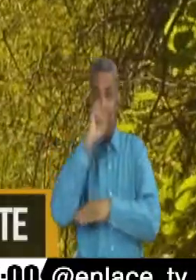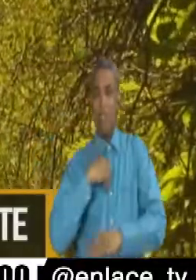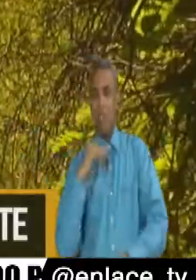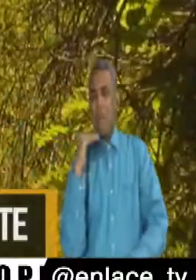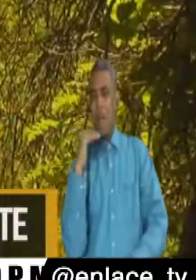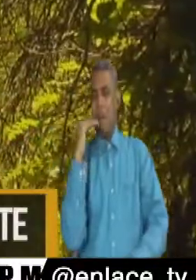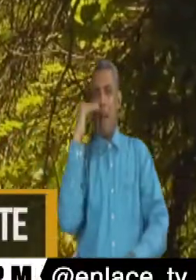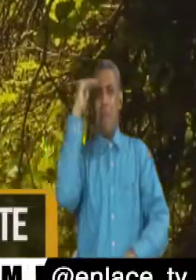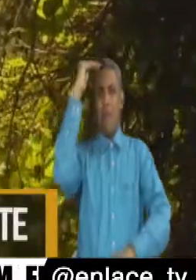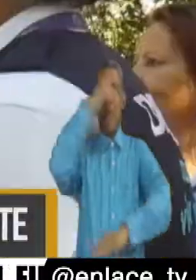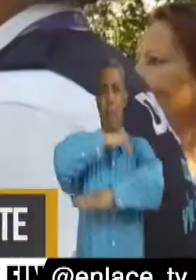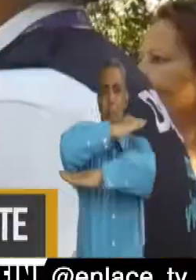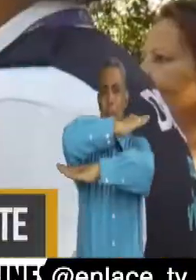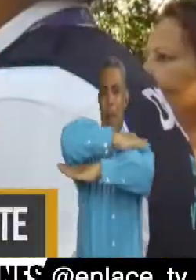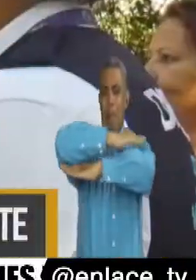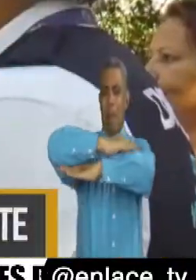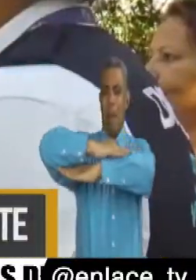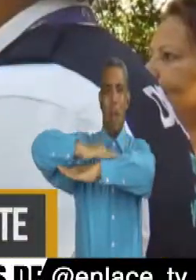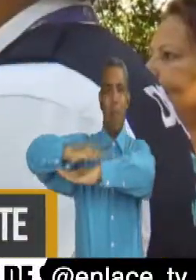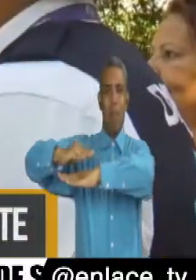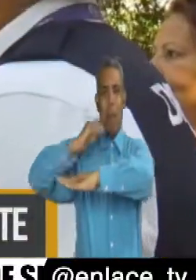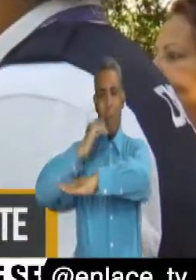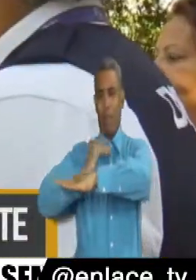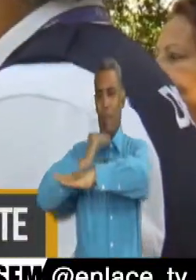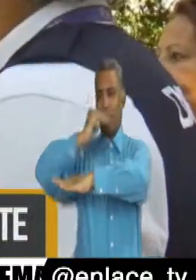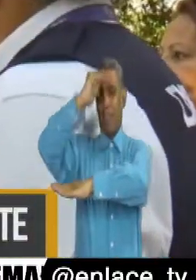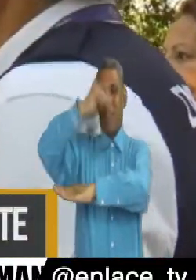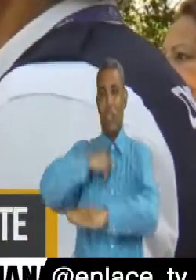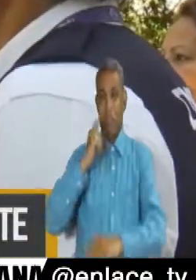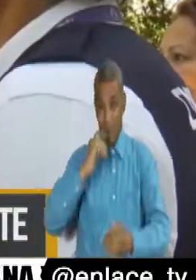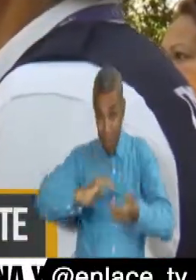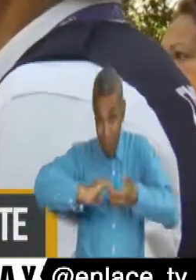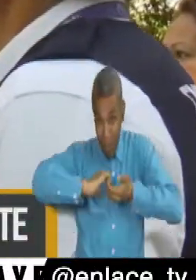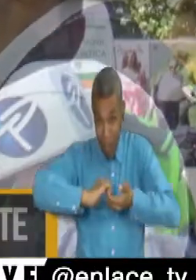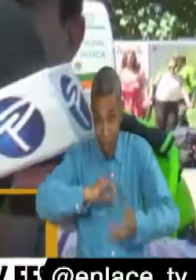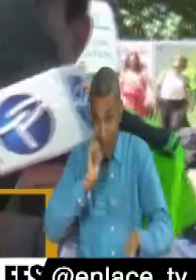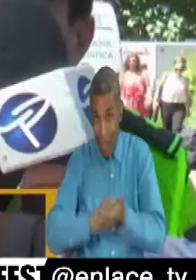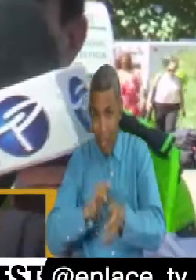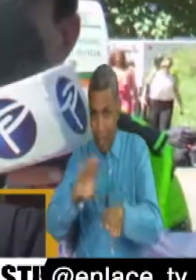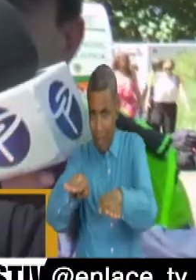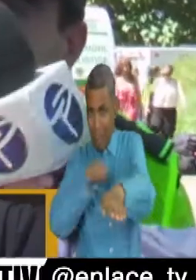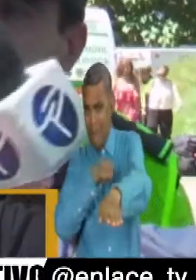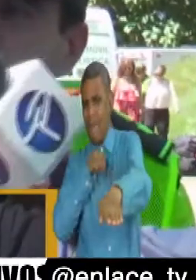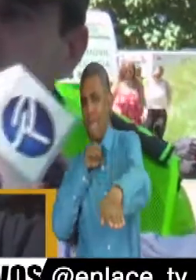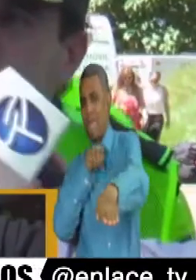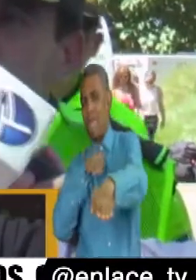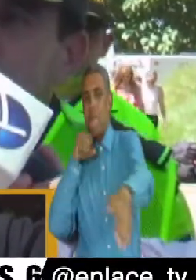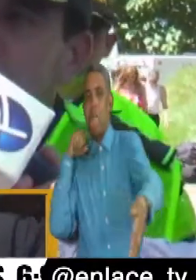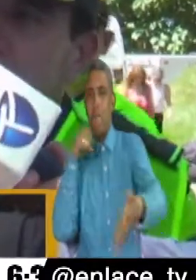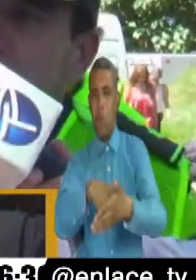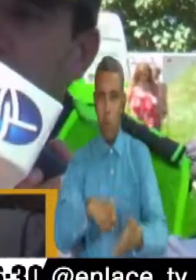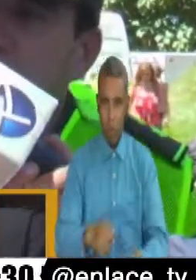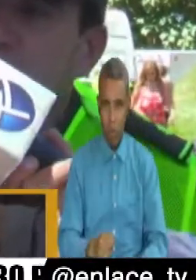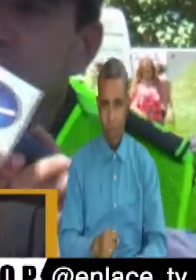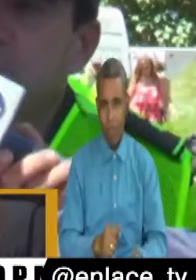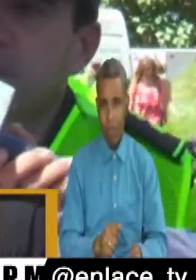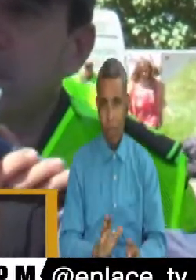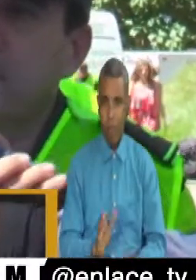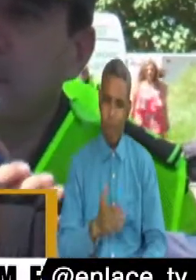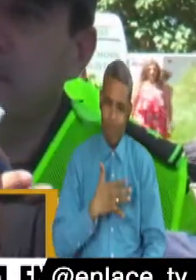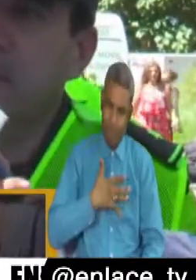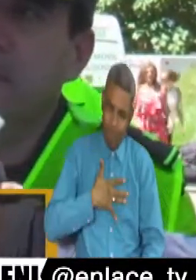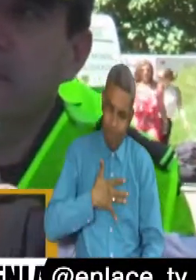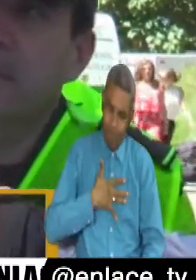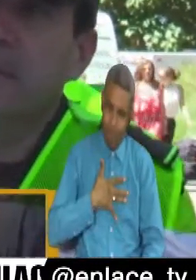Alejandro Maya, quien entregó el primer reporte oficial de lo sucedido. Por supuesto, es del Ministerio de Transporte, del Gobierno Nacional, lamentar la situación que se